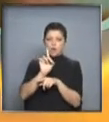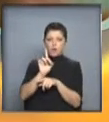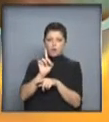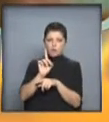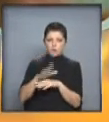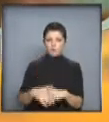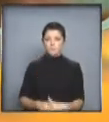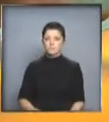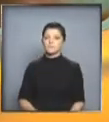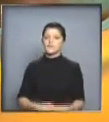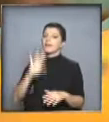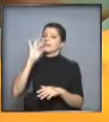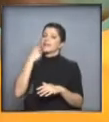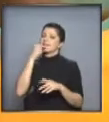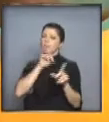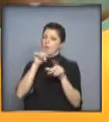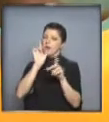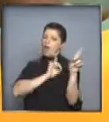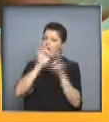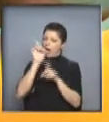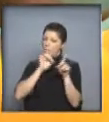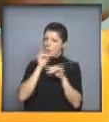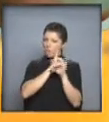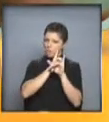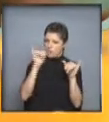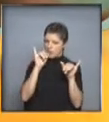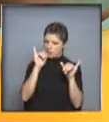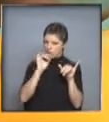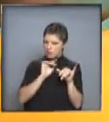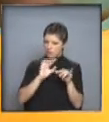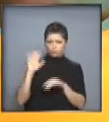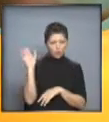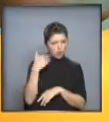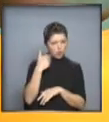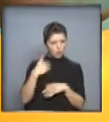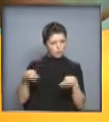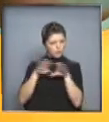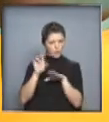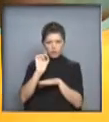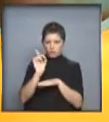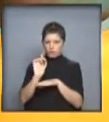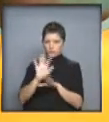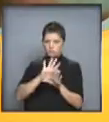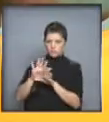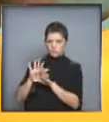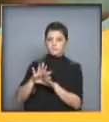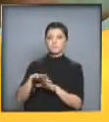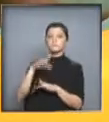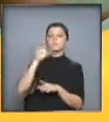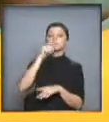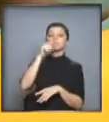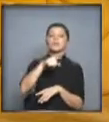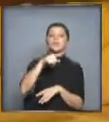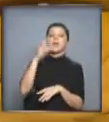de la juventud. Vos estás hablando de algunos medios. Yo no creo que todos los medios opinen lo mismo. Dani, yo quiero hablar un poco con los chicos de la tribuna, que son todos